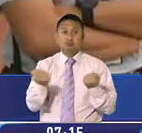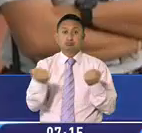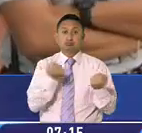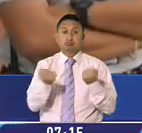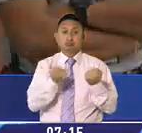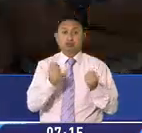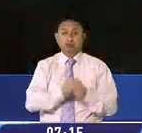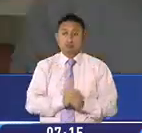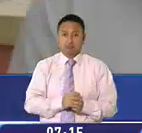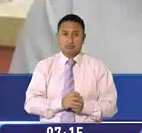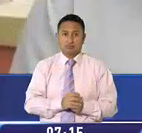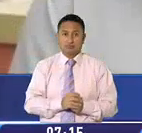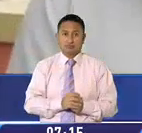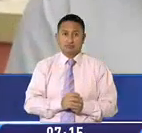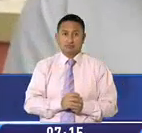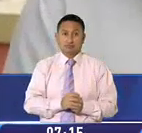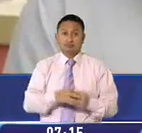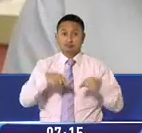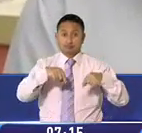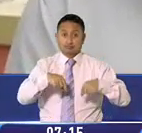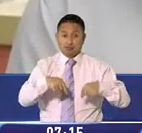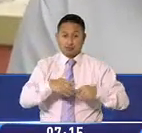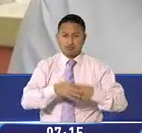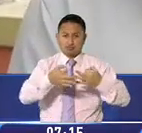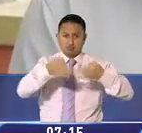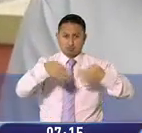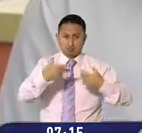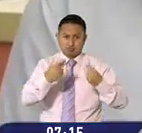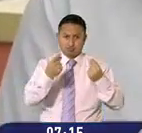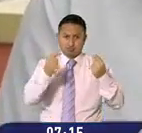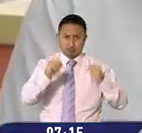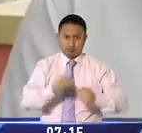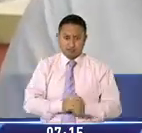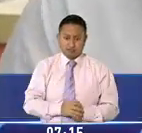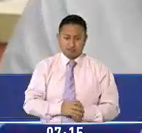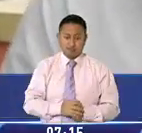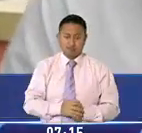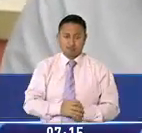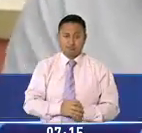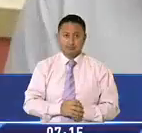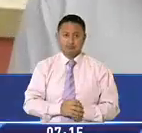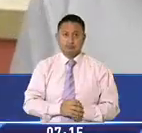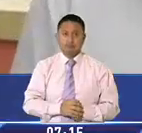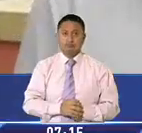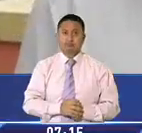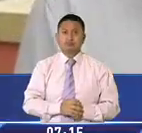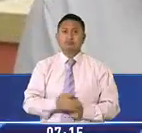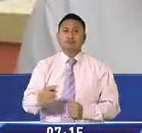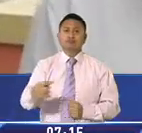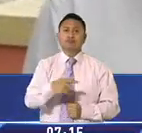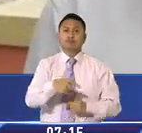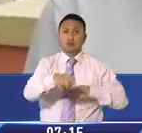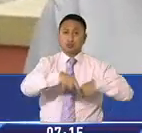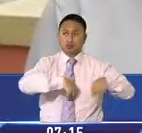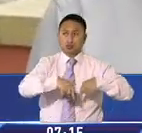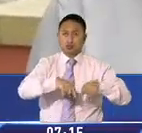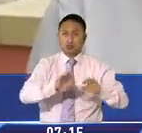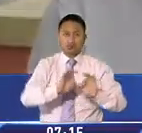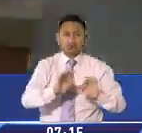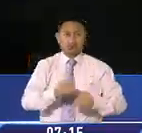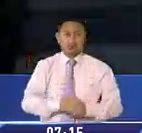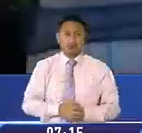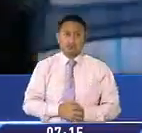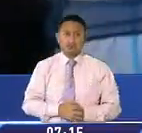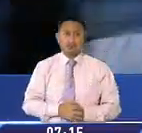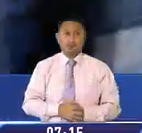de una manera más eficiente y eficaz y no afectar la movilidad en la ciudad de Guayaquil. La ATM cuenta